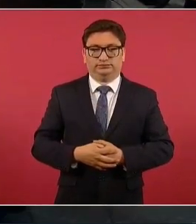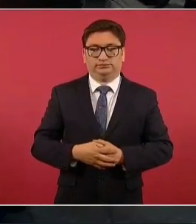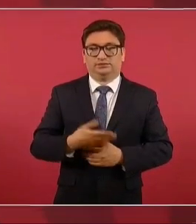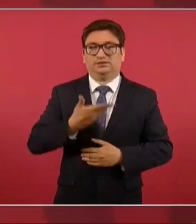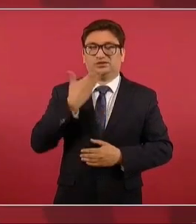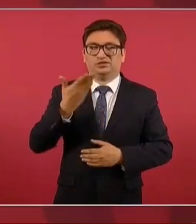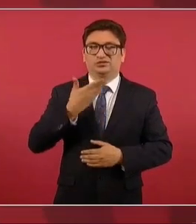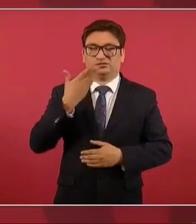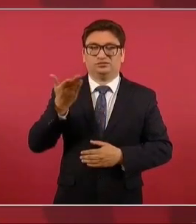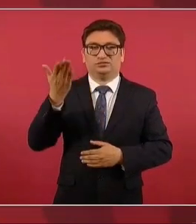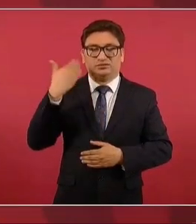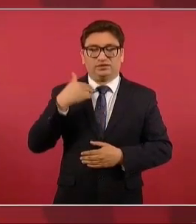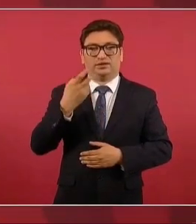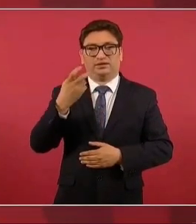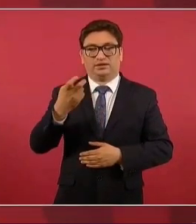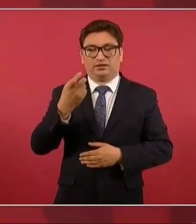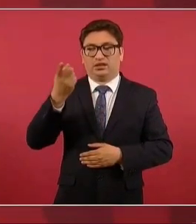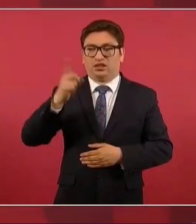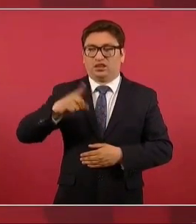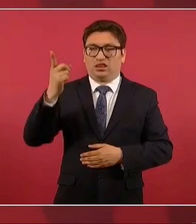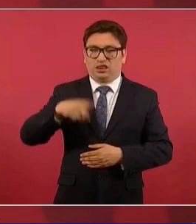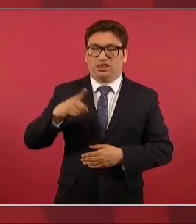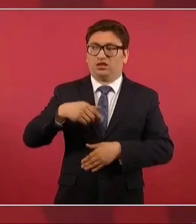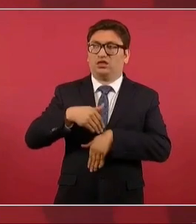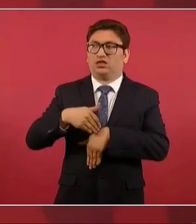La disciplina.